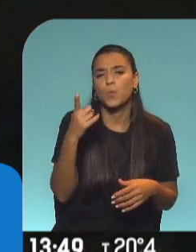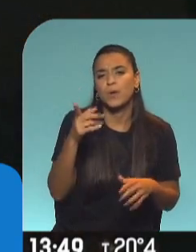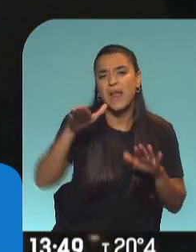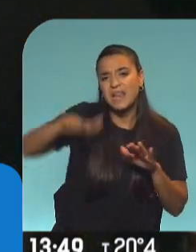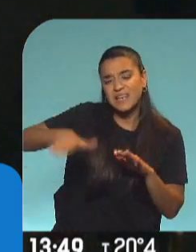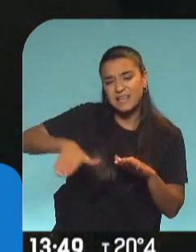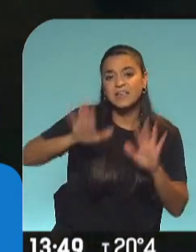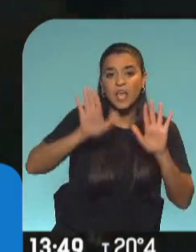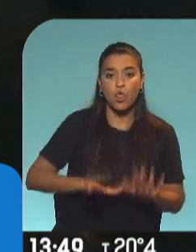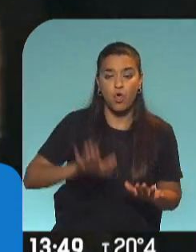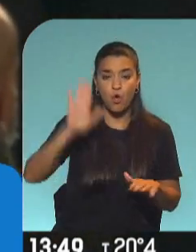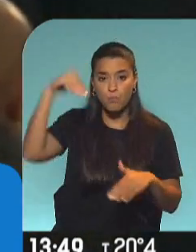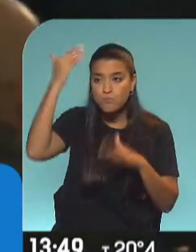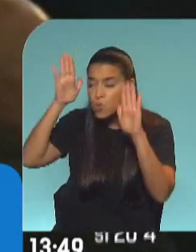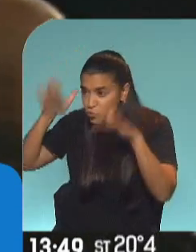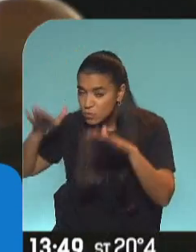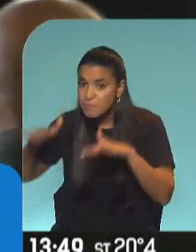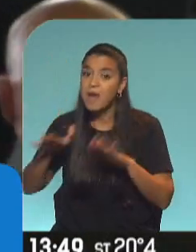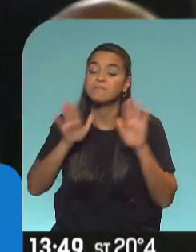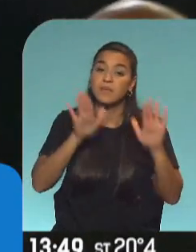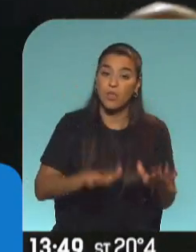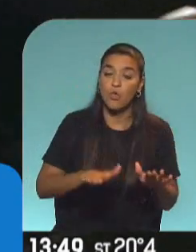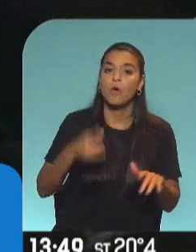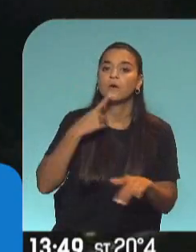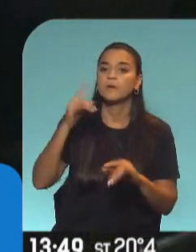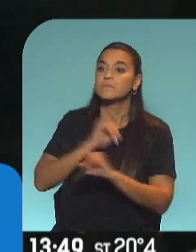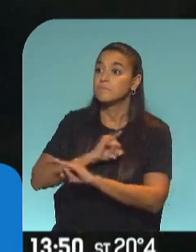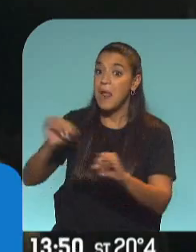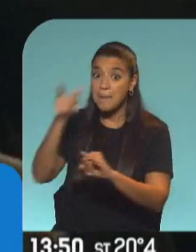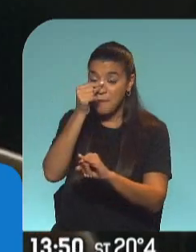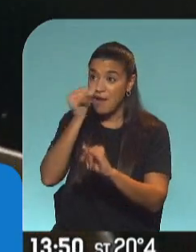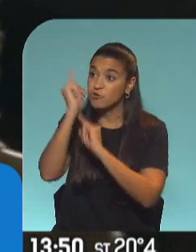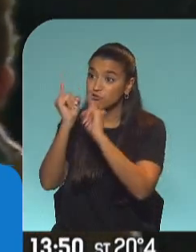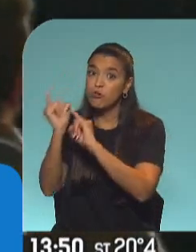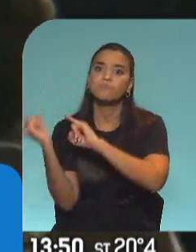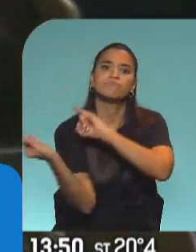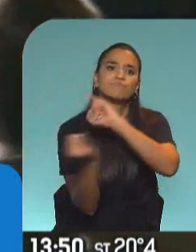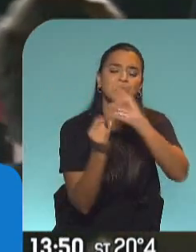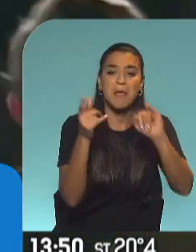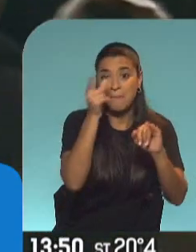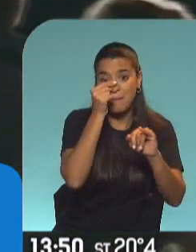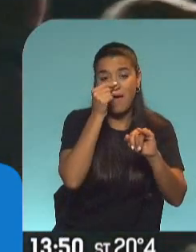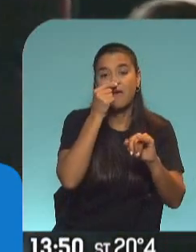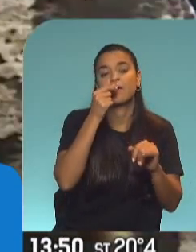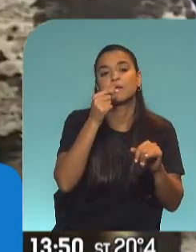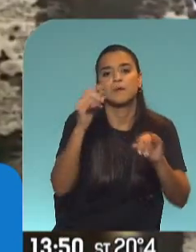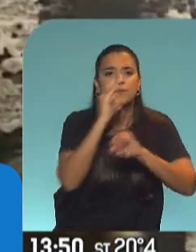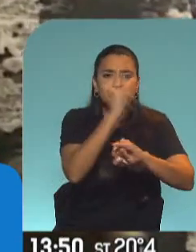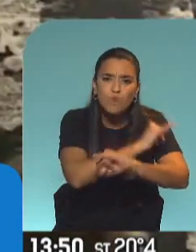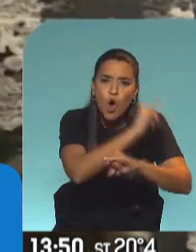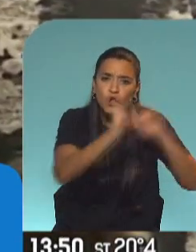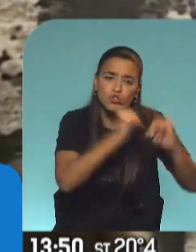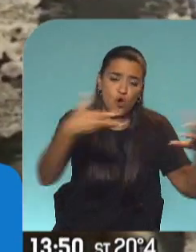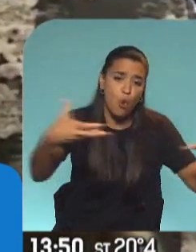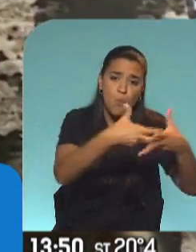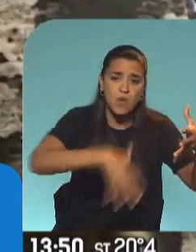quedó, de origen musulmán, le contó al padre, el padre lo compartió en la mezquita a la que iba, se empezó a armar una especie de operativo,